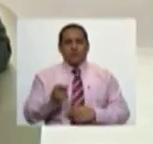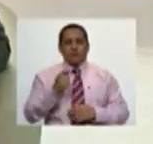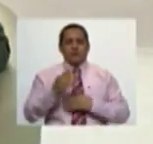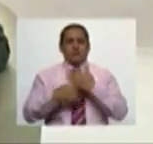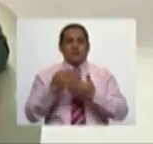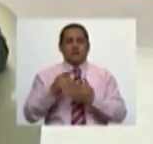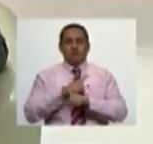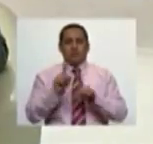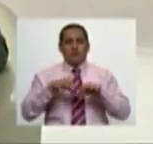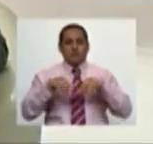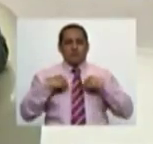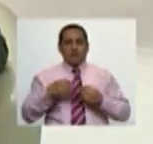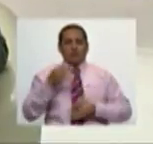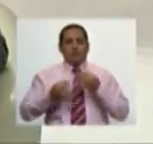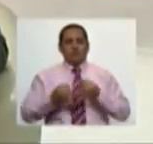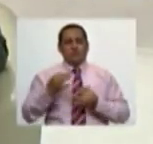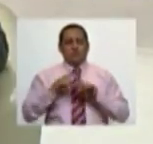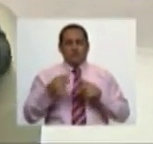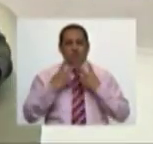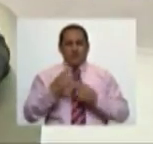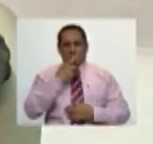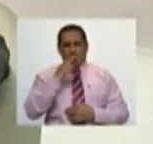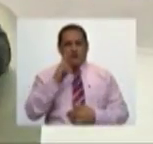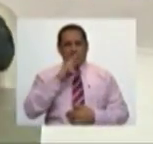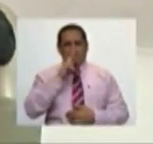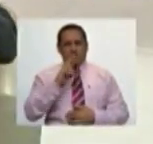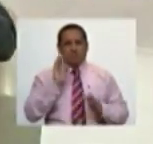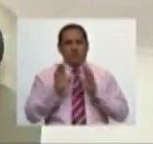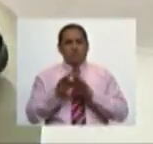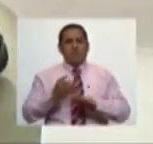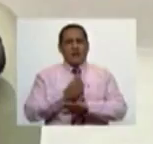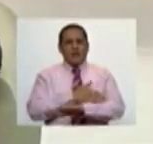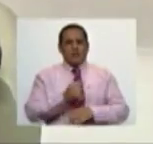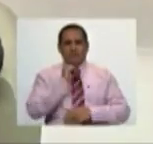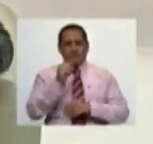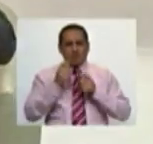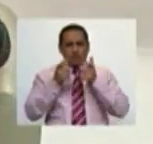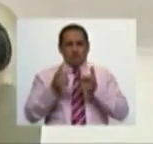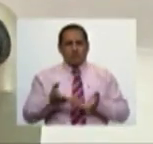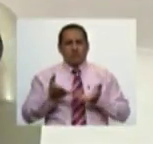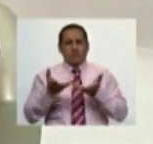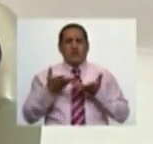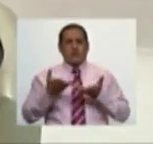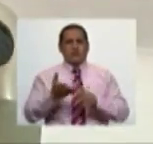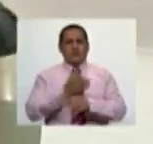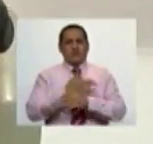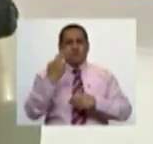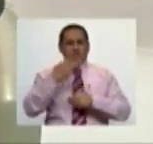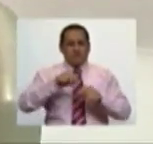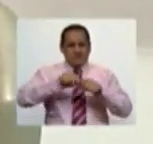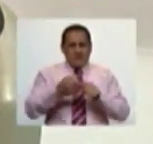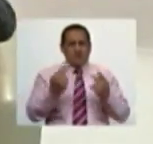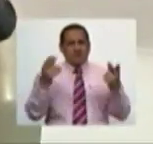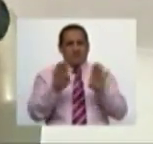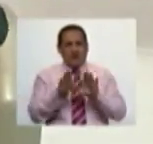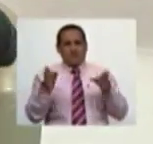Constitucional, donde finalmente pues se declaró infundada la demanda. Pero resulta un poco raro, ¿no? En tiempos en los que la inseguridad nos lleva desde el cantón